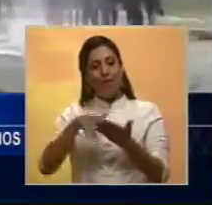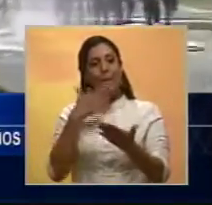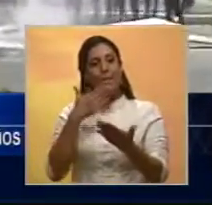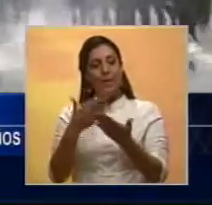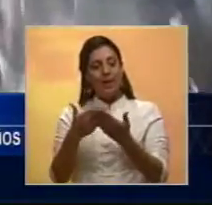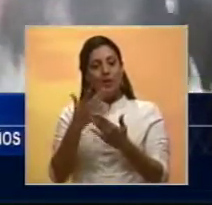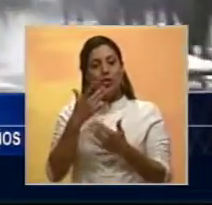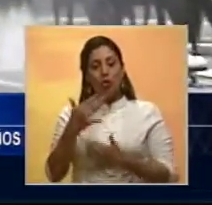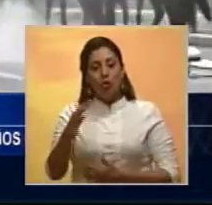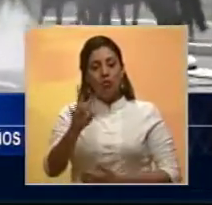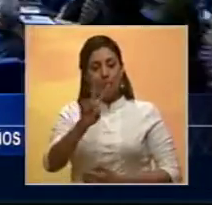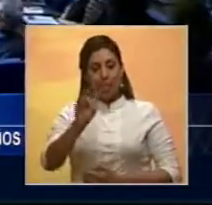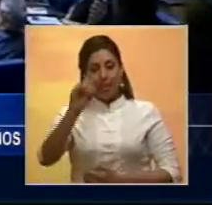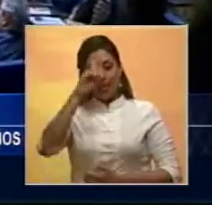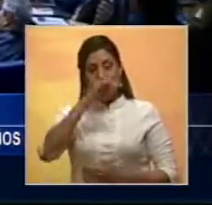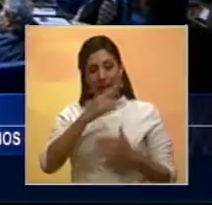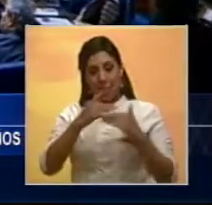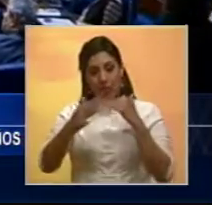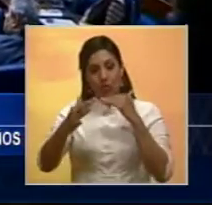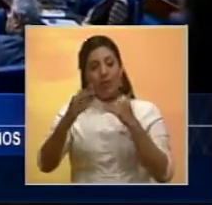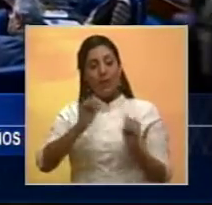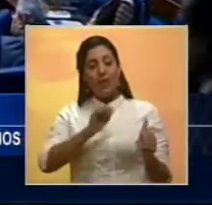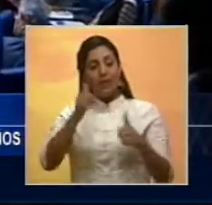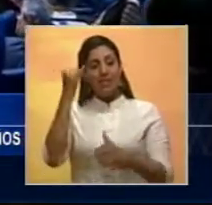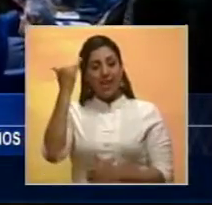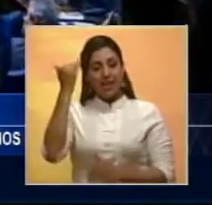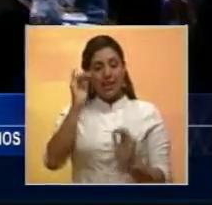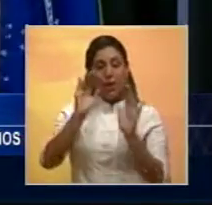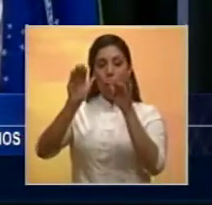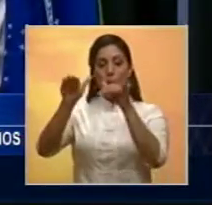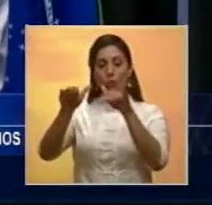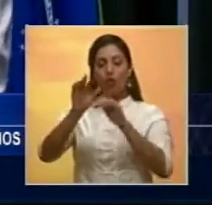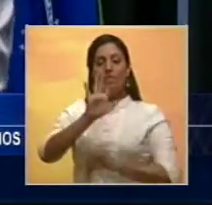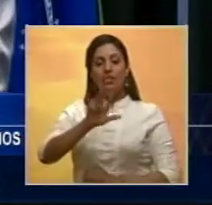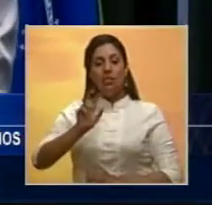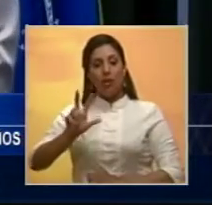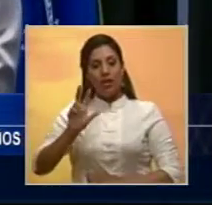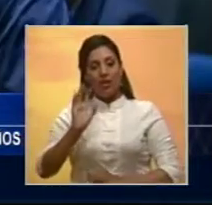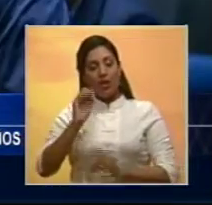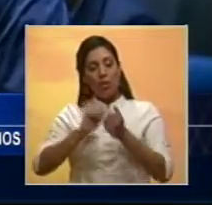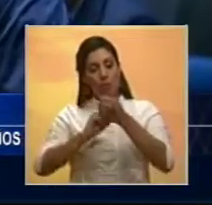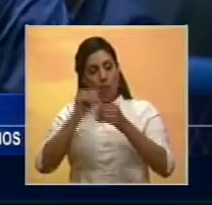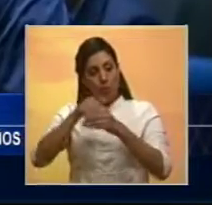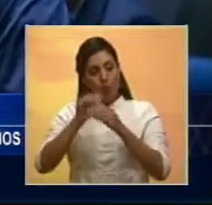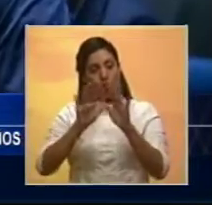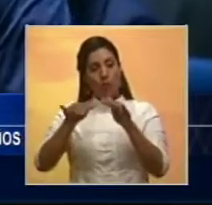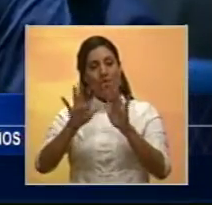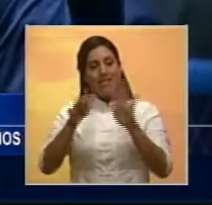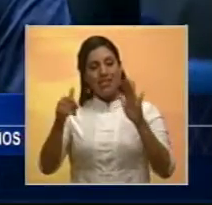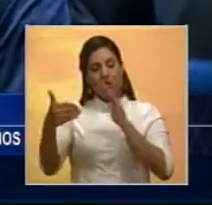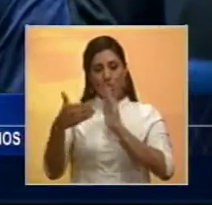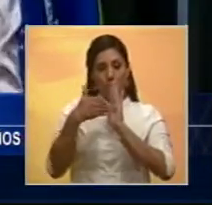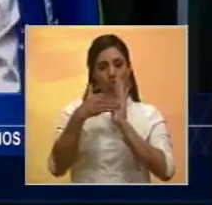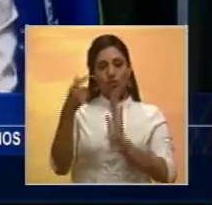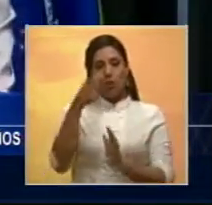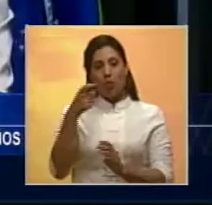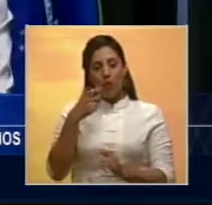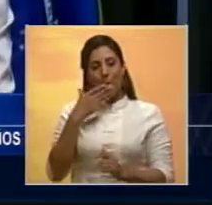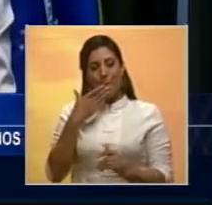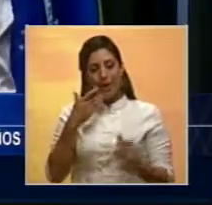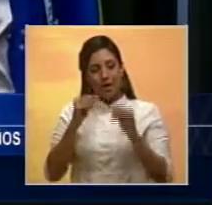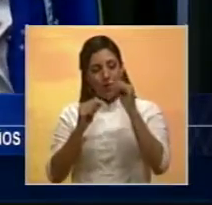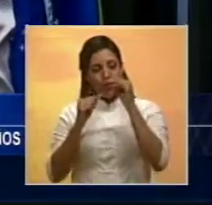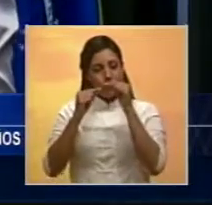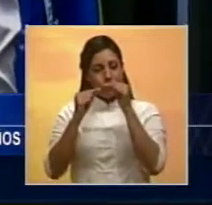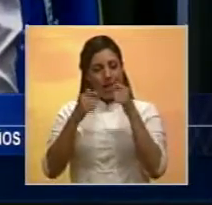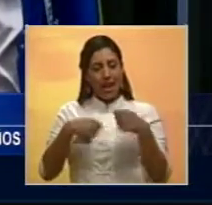por los próximos 20 años. La iniciativa, avalada con 53 votos a favor y 16 en contra, busca mantener el mínimo